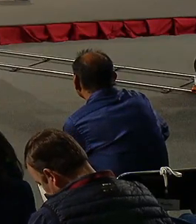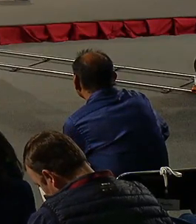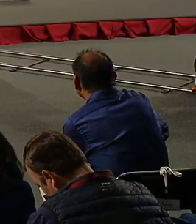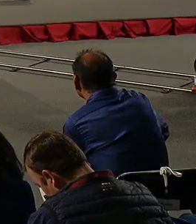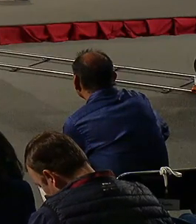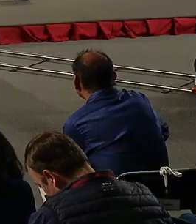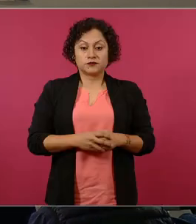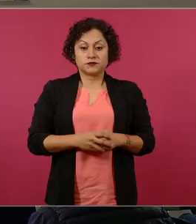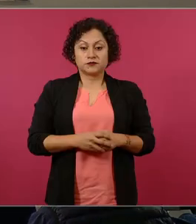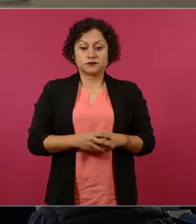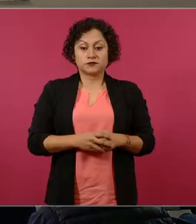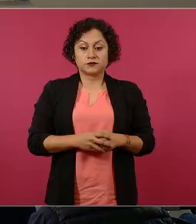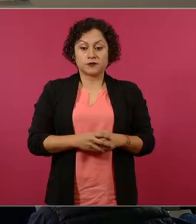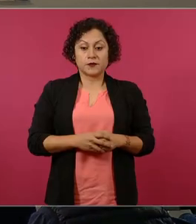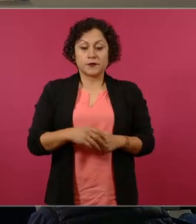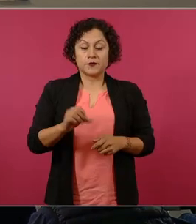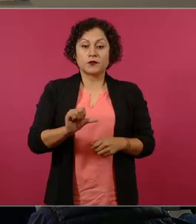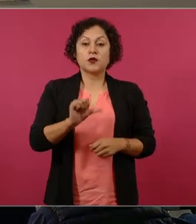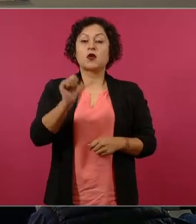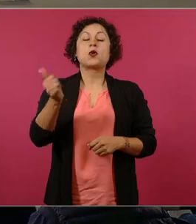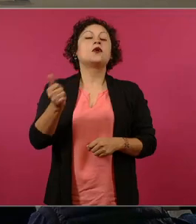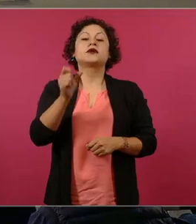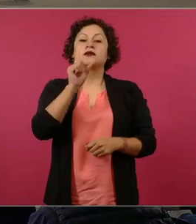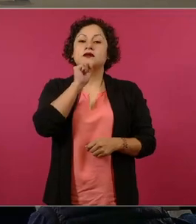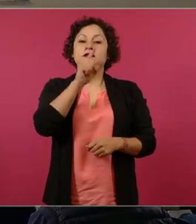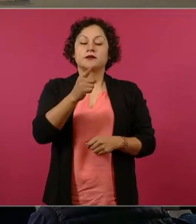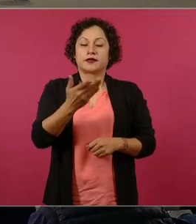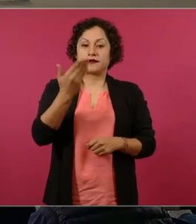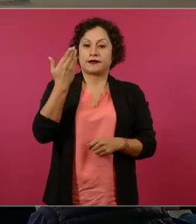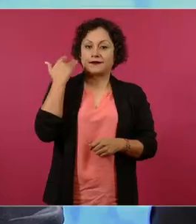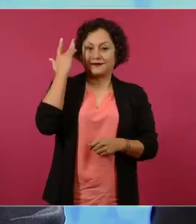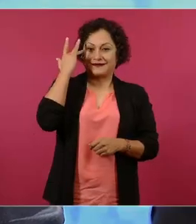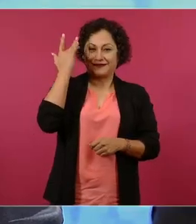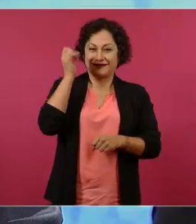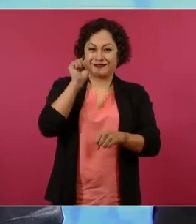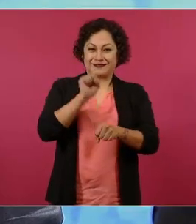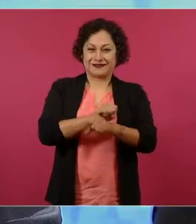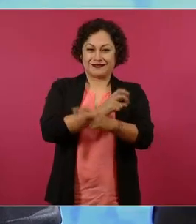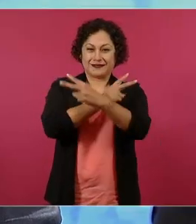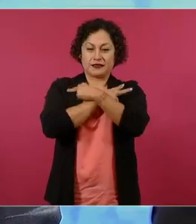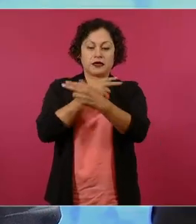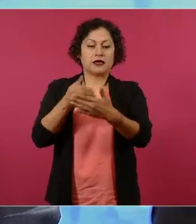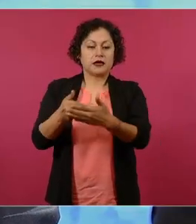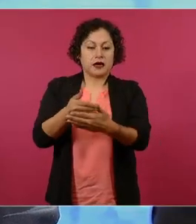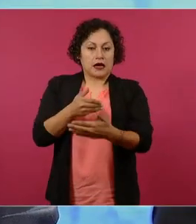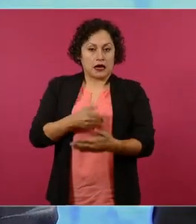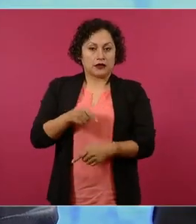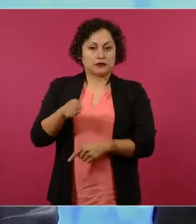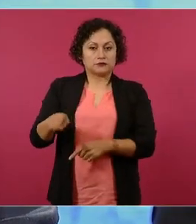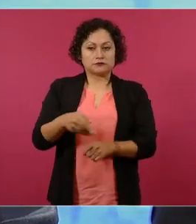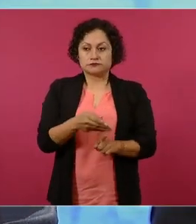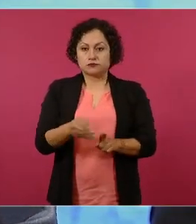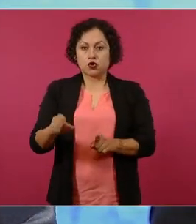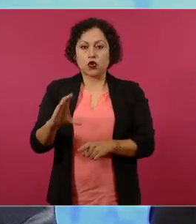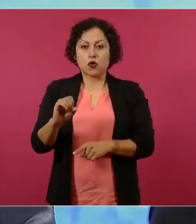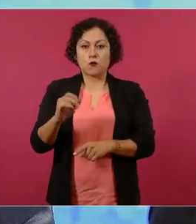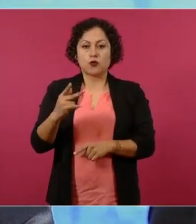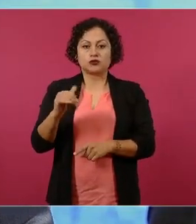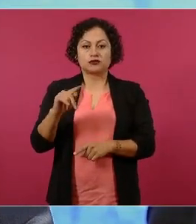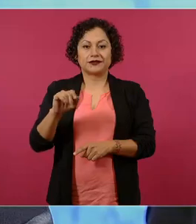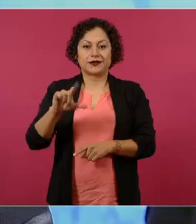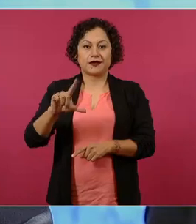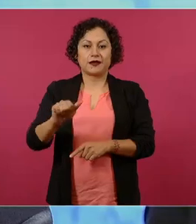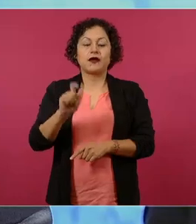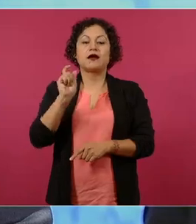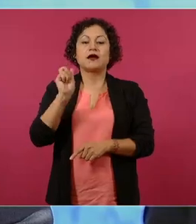antes de semana santa esta carretera de hostel a las varas permite un ahorro de casi 90 minutos